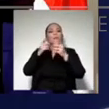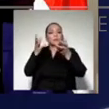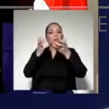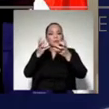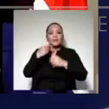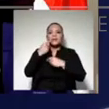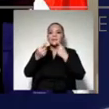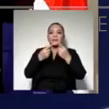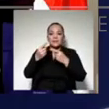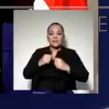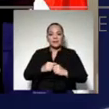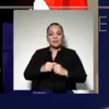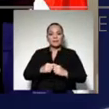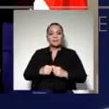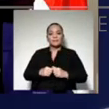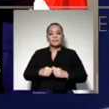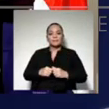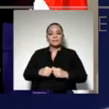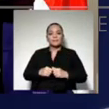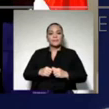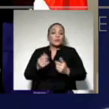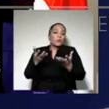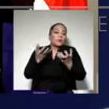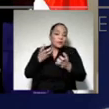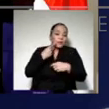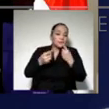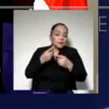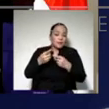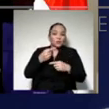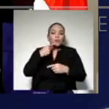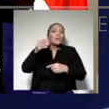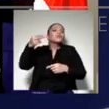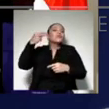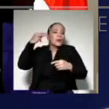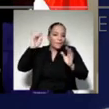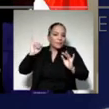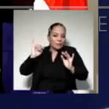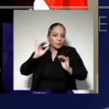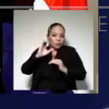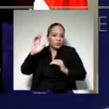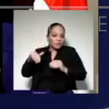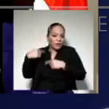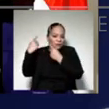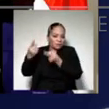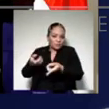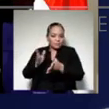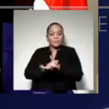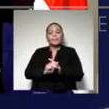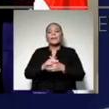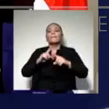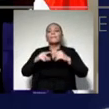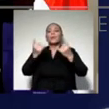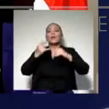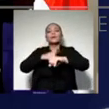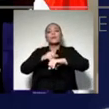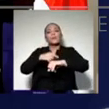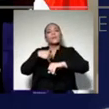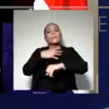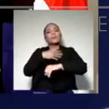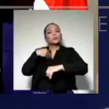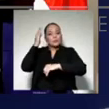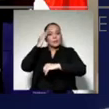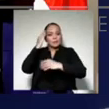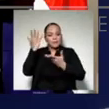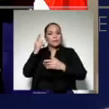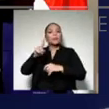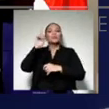diga precisamente lo que desean que se diga. Lo digo a nivel histórico, Costa Rica. En este momento, ¿no?, me gustaría saber, porque es